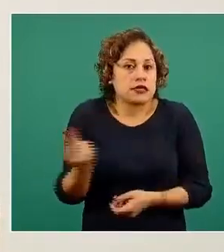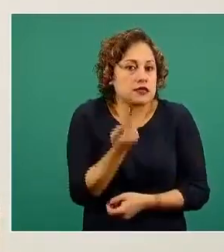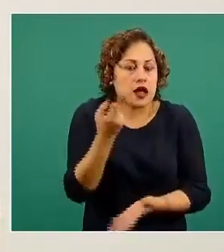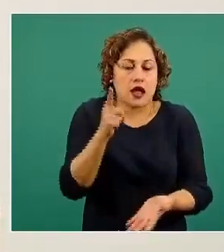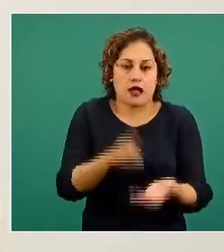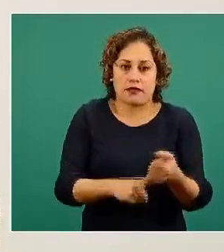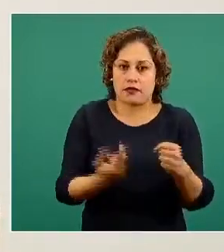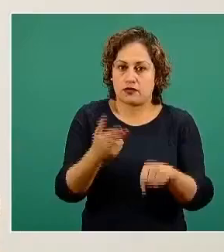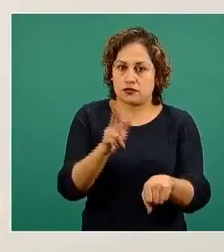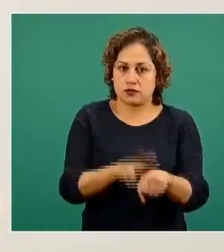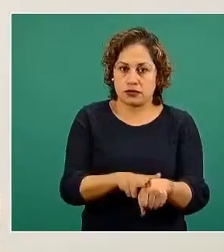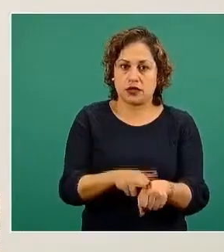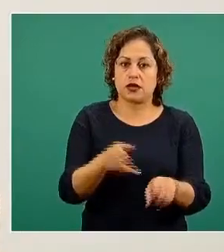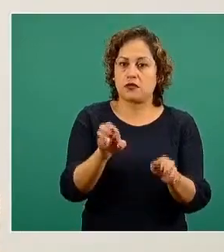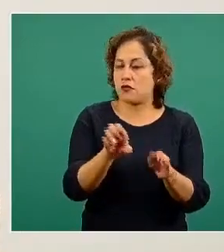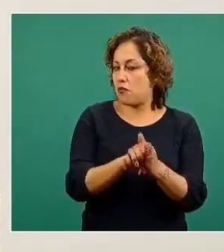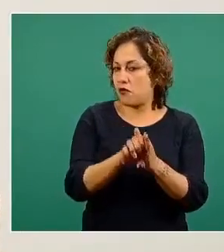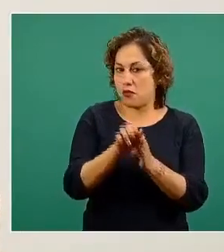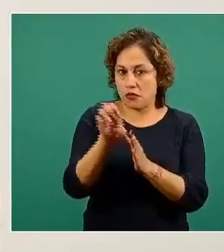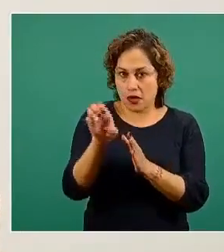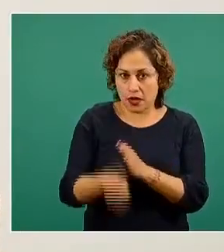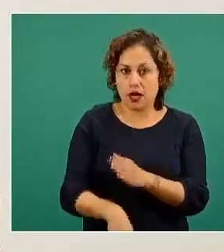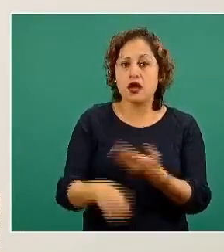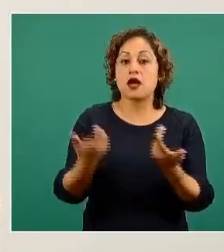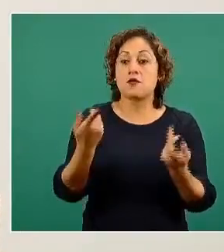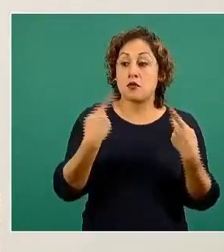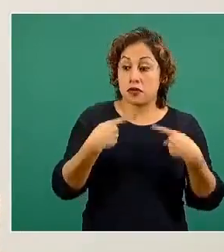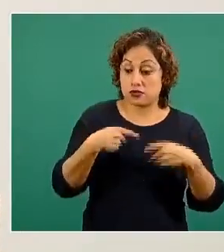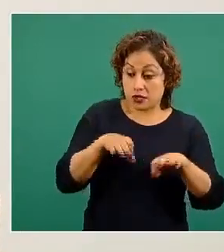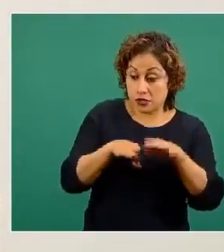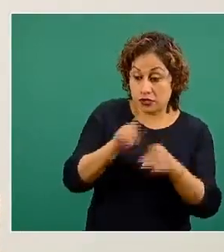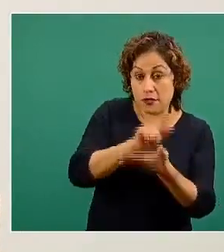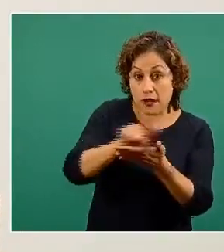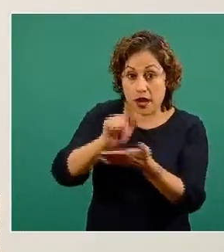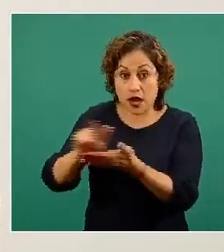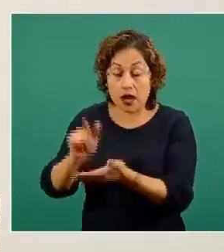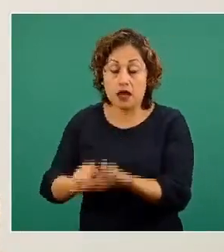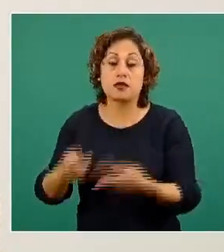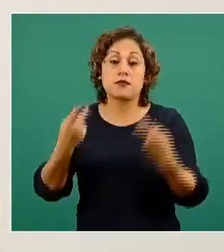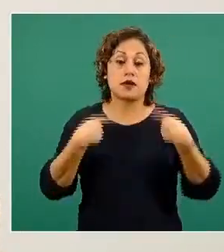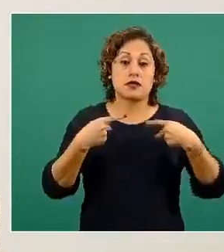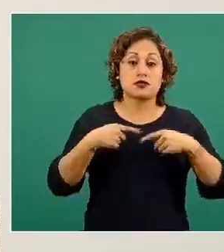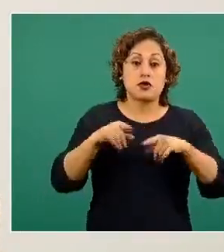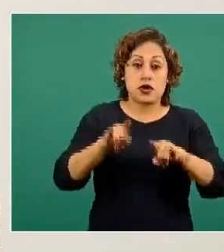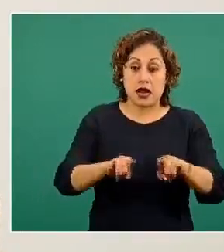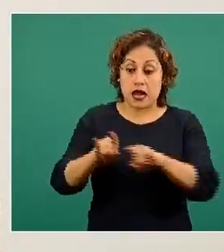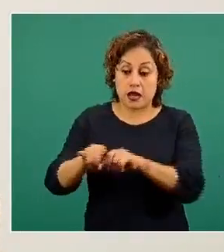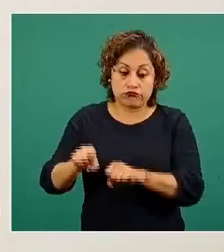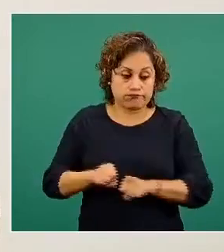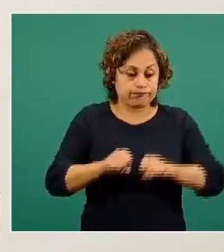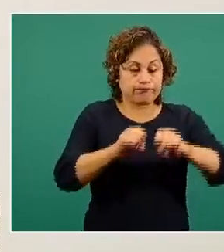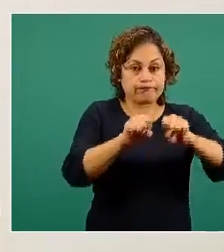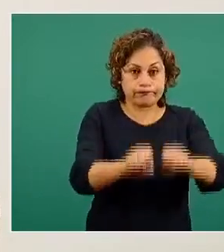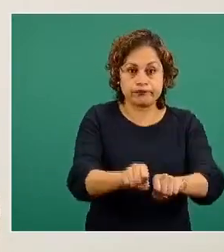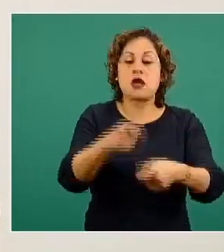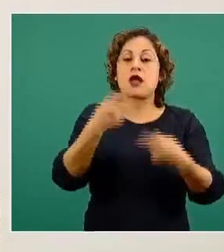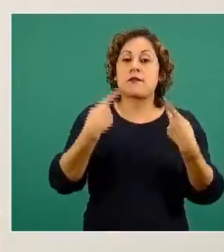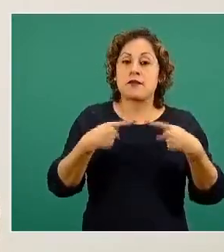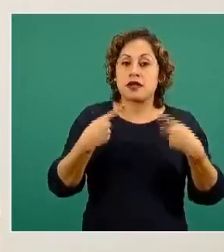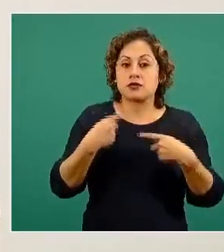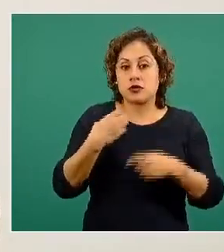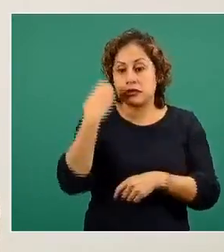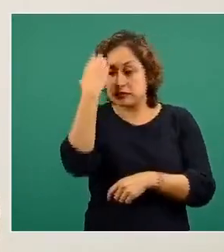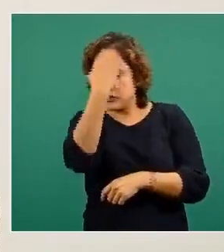la operación de un hospital, desde el personal de higiene y limpieza, los camilleros, los inhaloterapeutas, los radiólogos, los técnicos, los químicos,